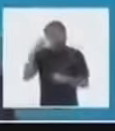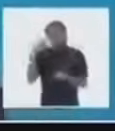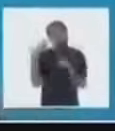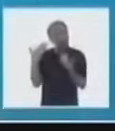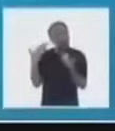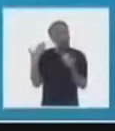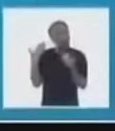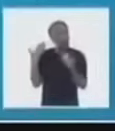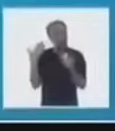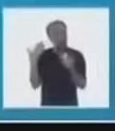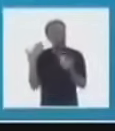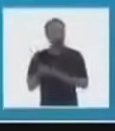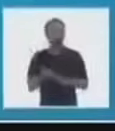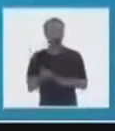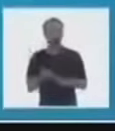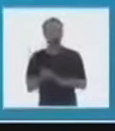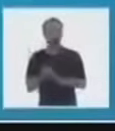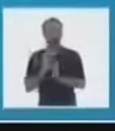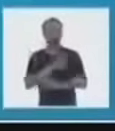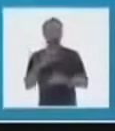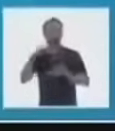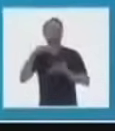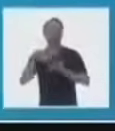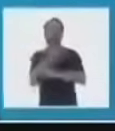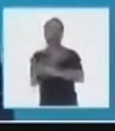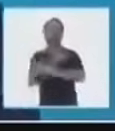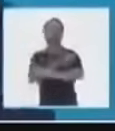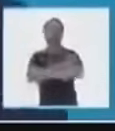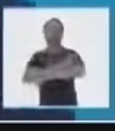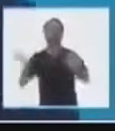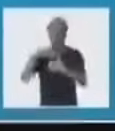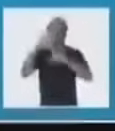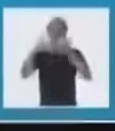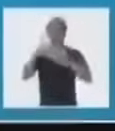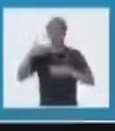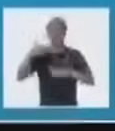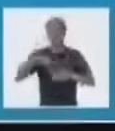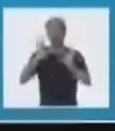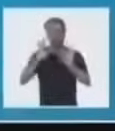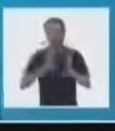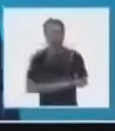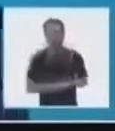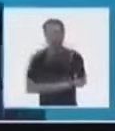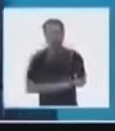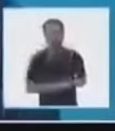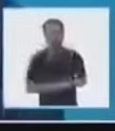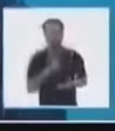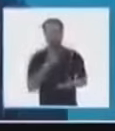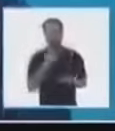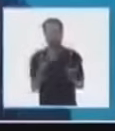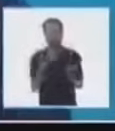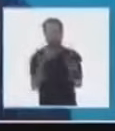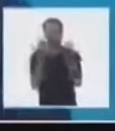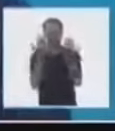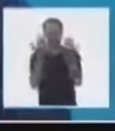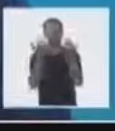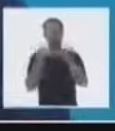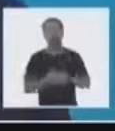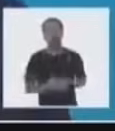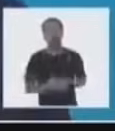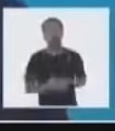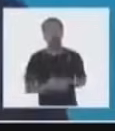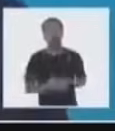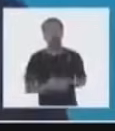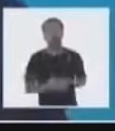compartimos una orientación de un gobierno para ajustar al pueblo. Entonces, nosotros en eso, el Frente de Izquierda tiene del 2011,